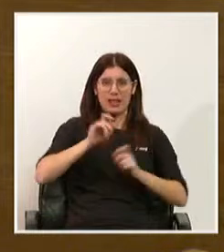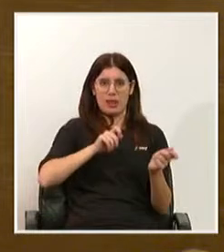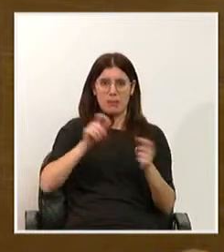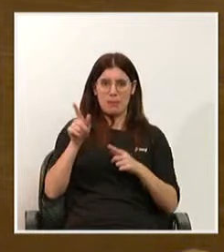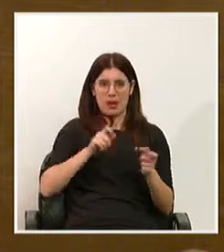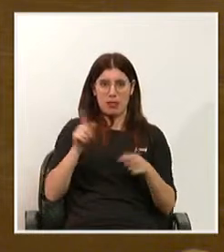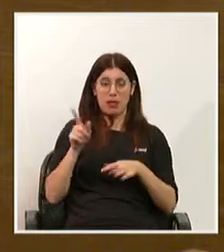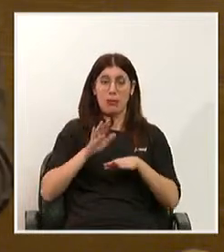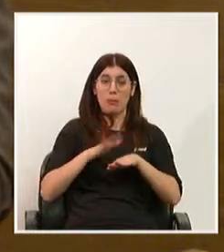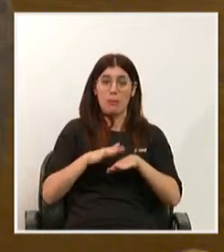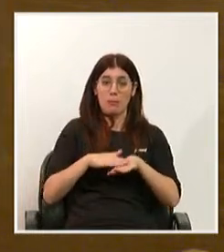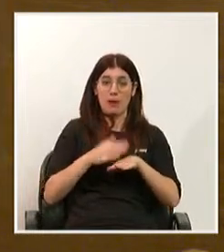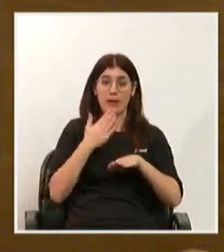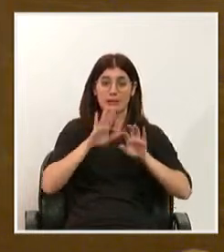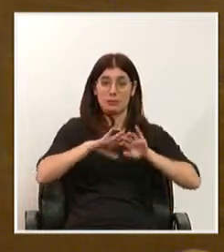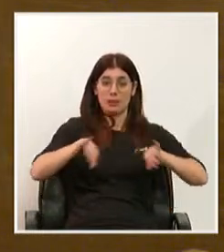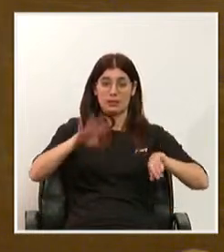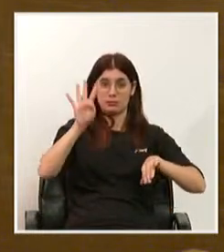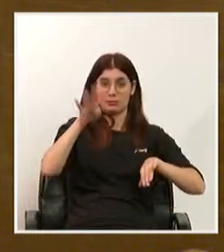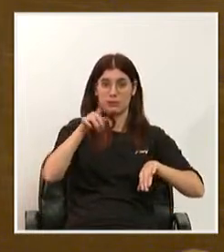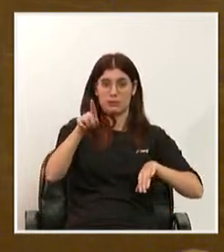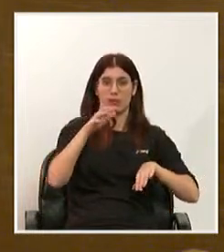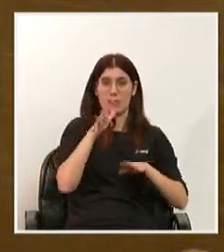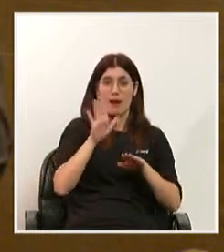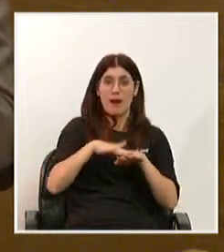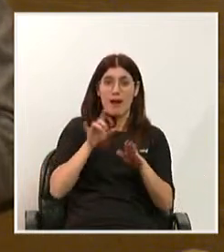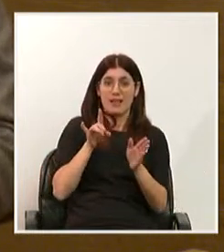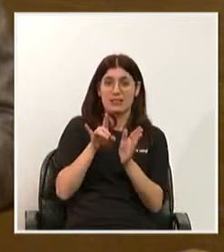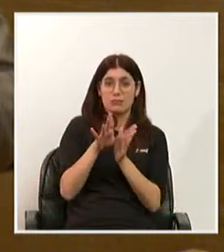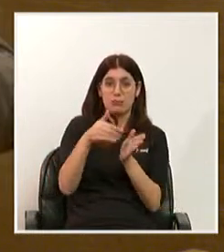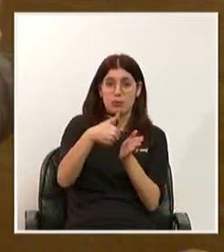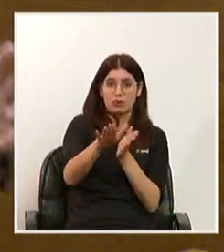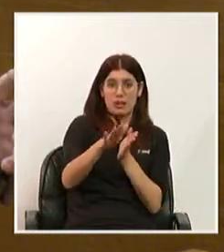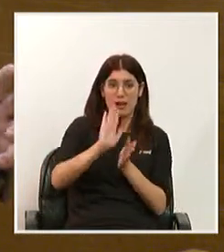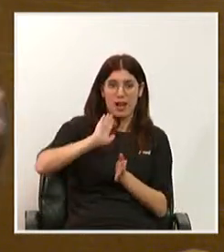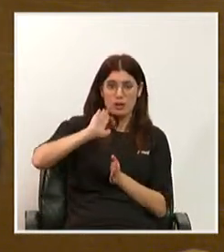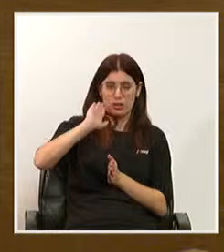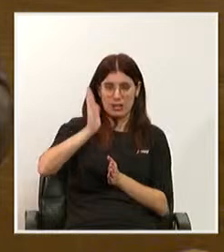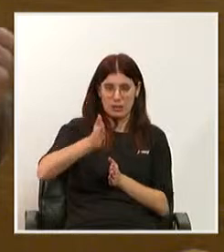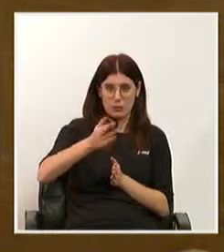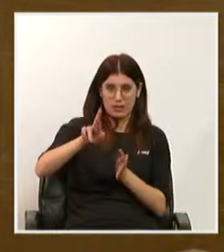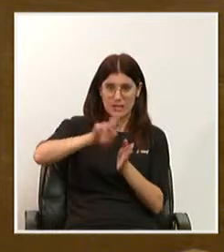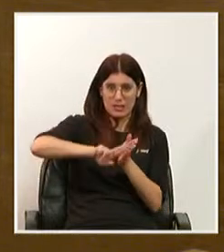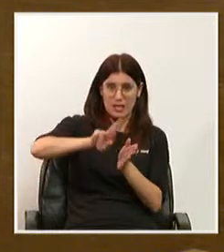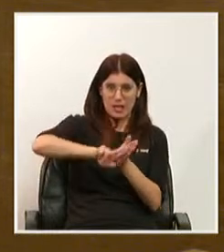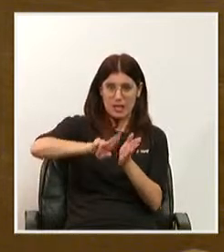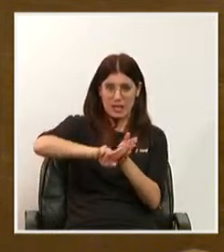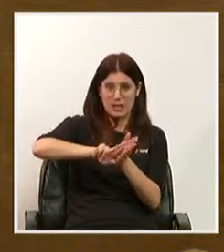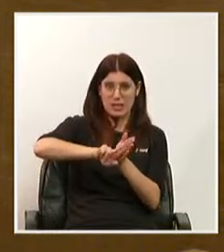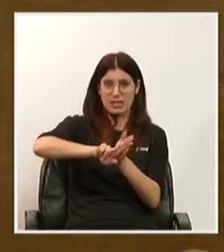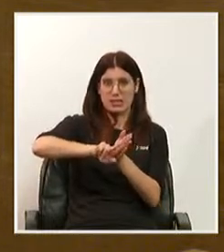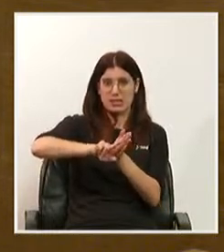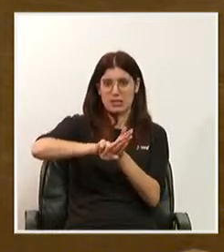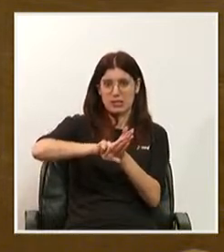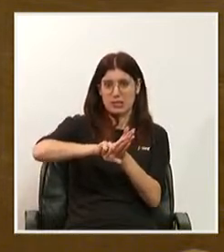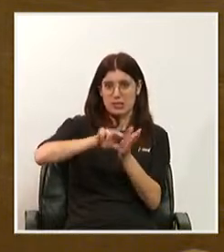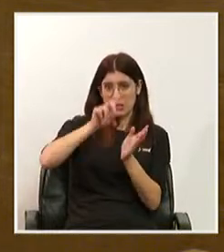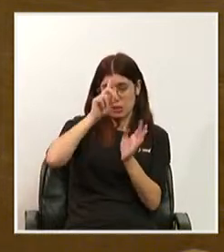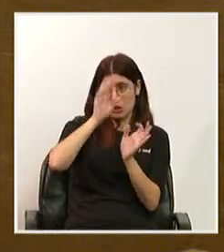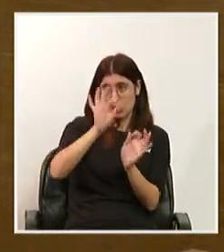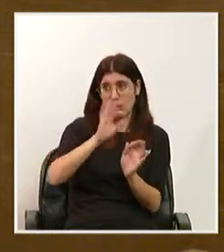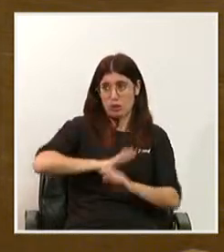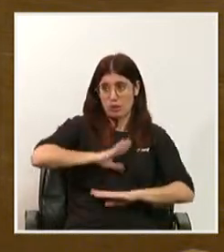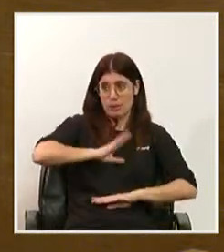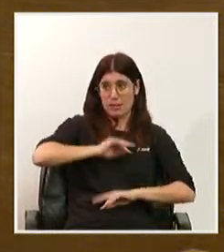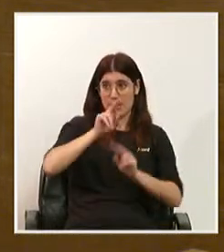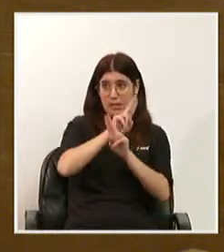como dice el separatismo Catalán expulsar a los delincuentes reincidentes lógicamente careciendo de competencias